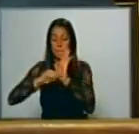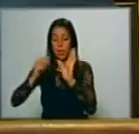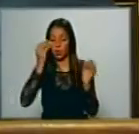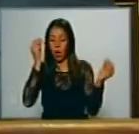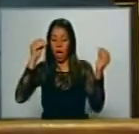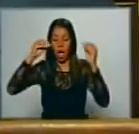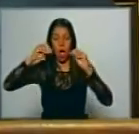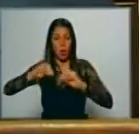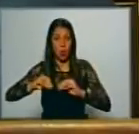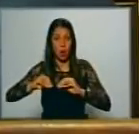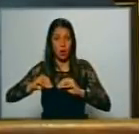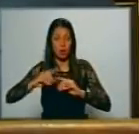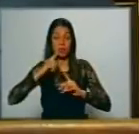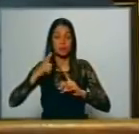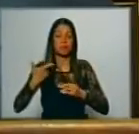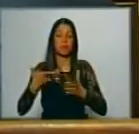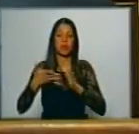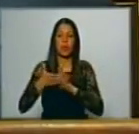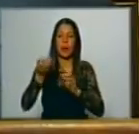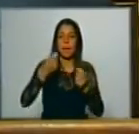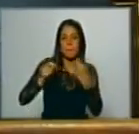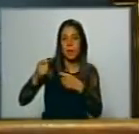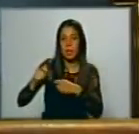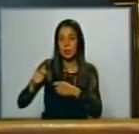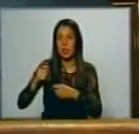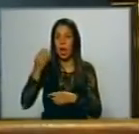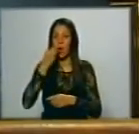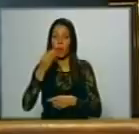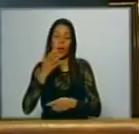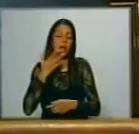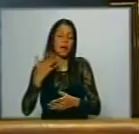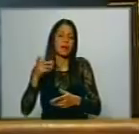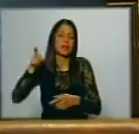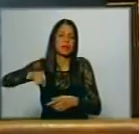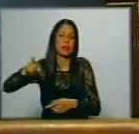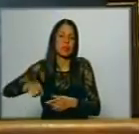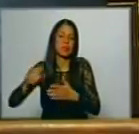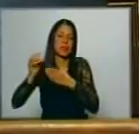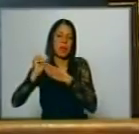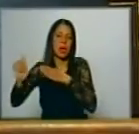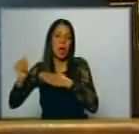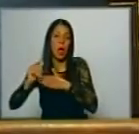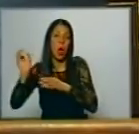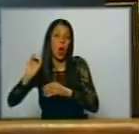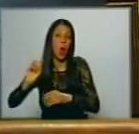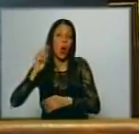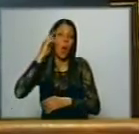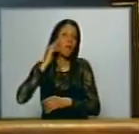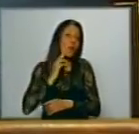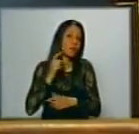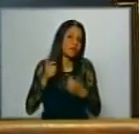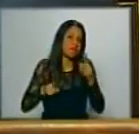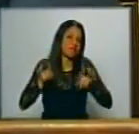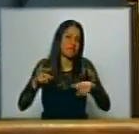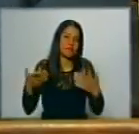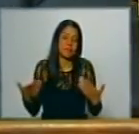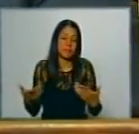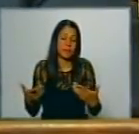los bienes y servicios que involucren moneda nacional o extranjera. Los hechos